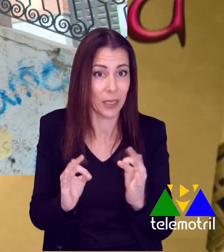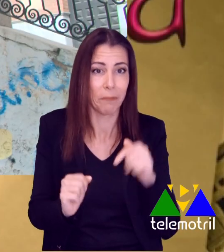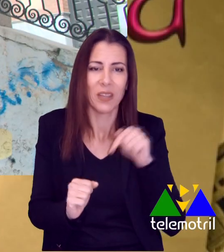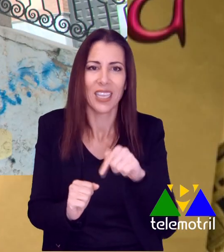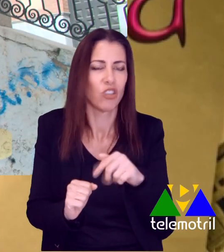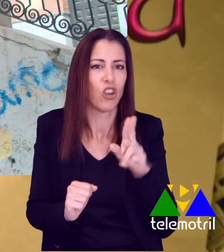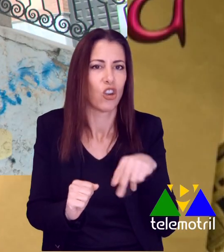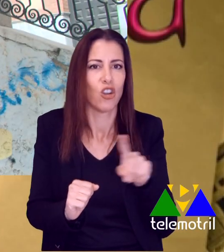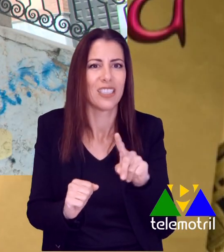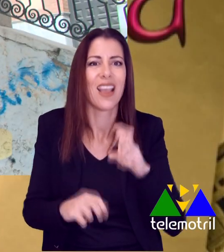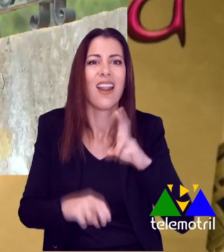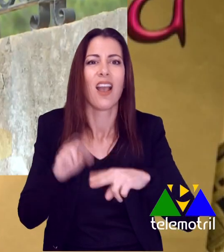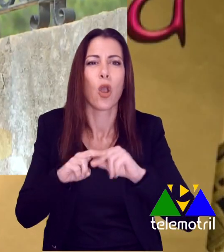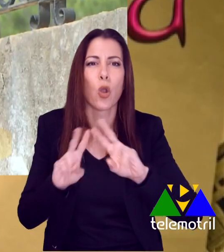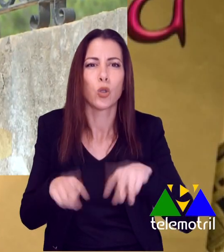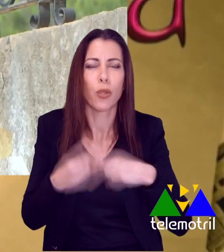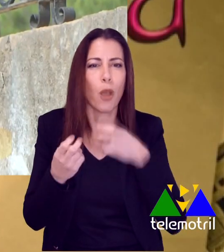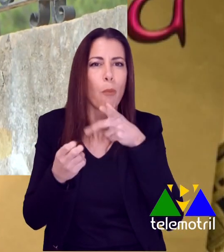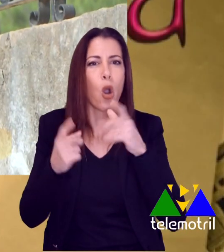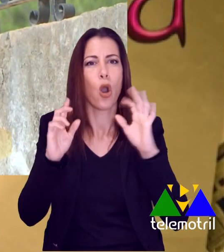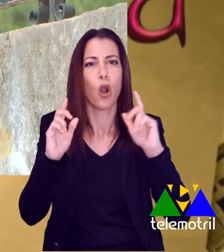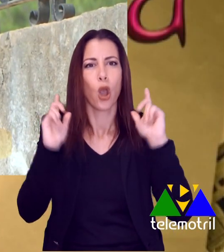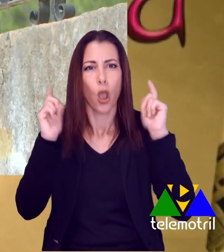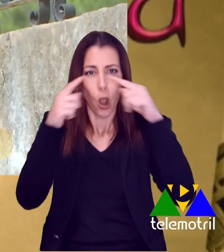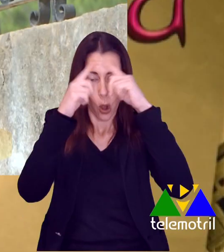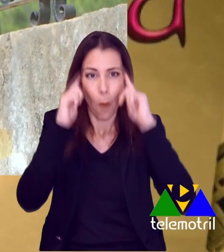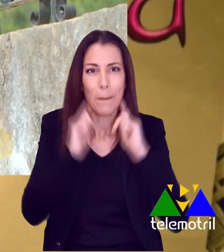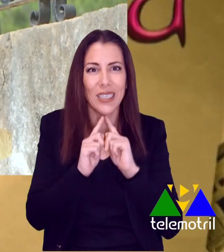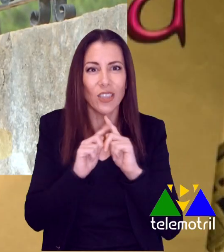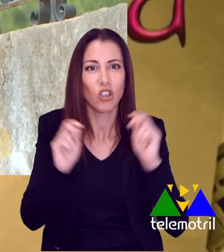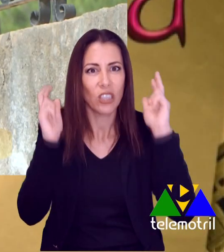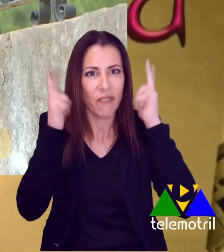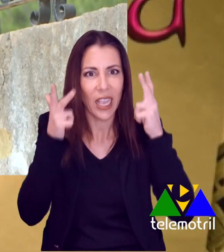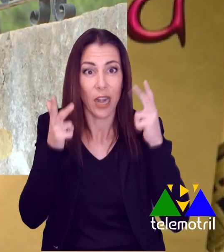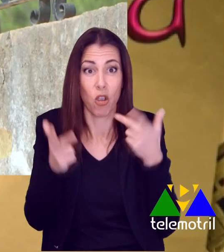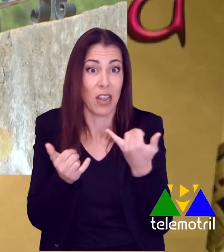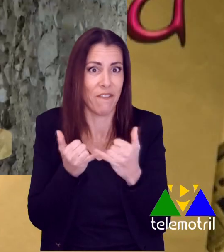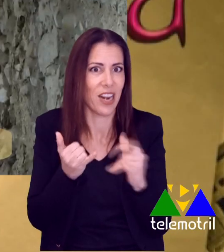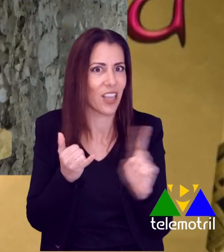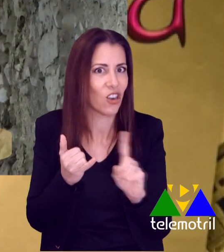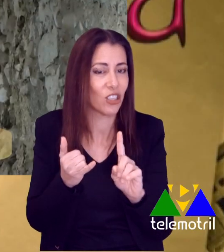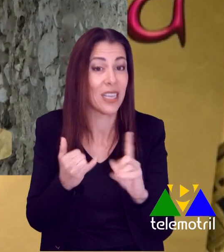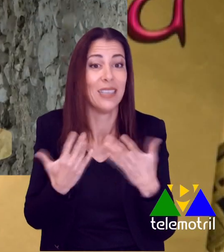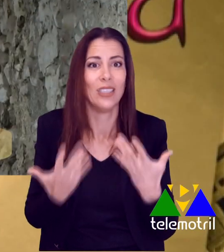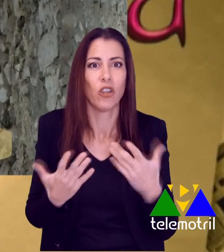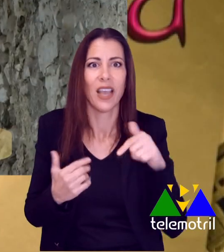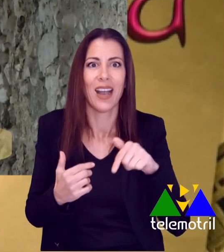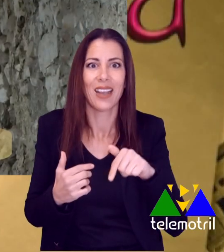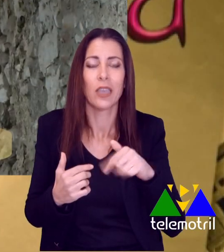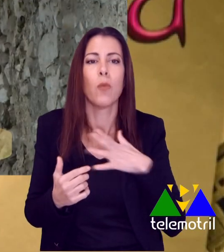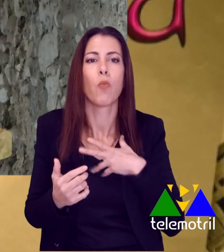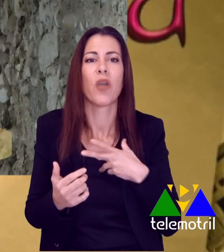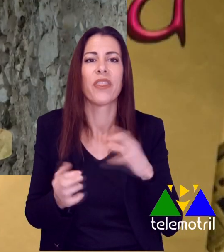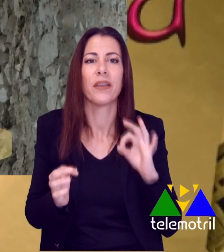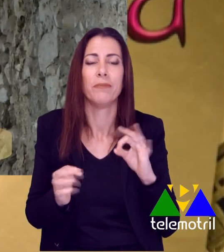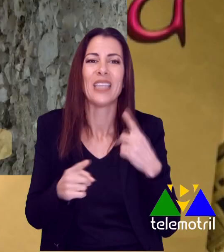esto no sea las reconstrucciones del convento de los franciscanos, y estemos ahora mismo sobre los